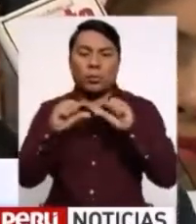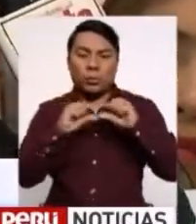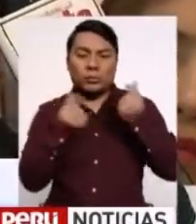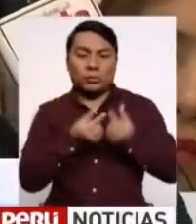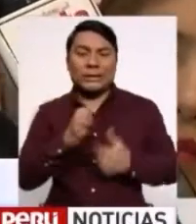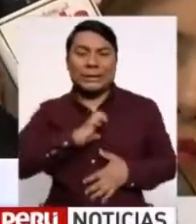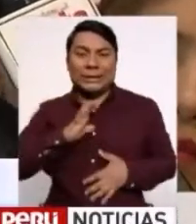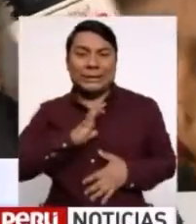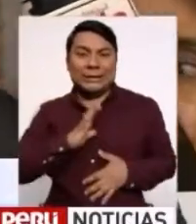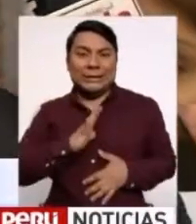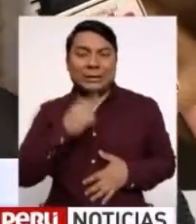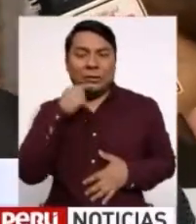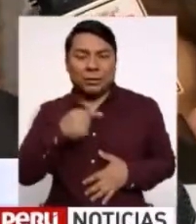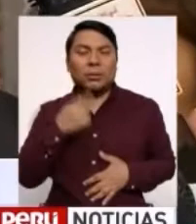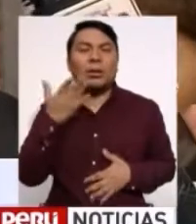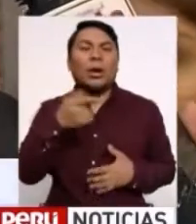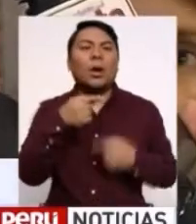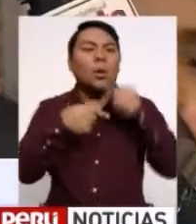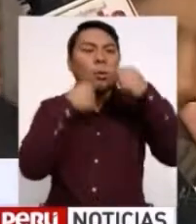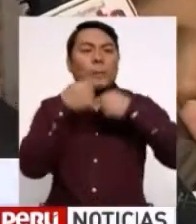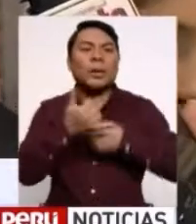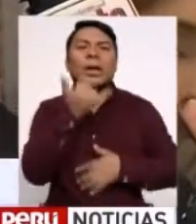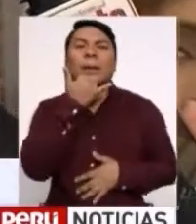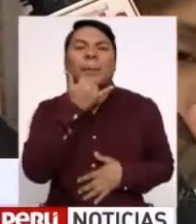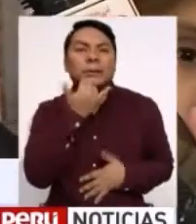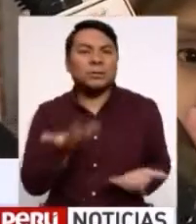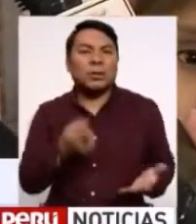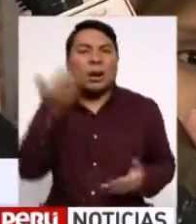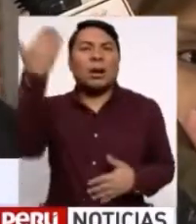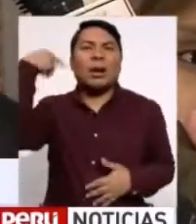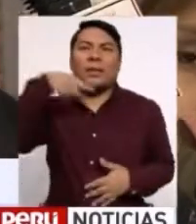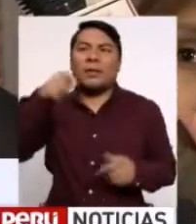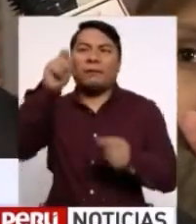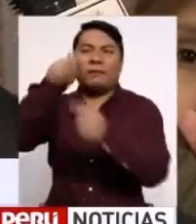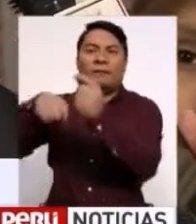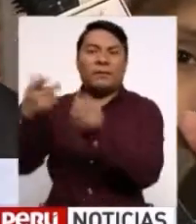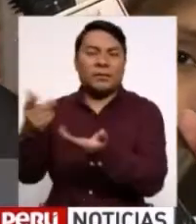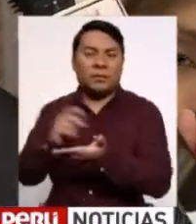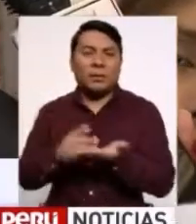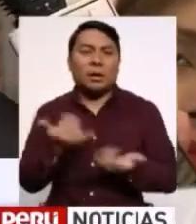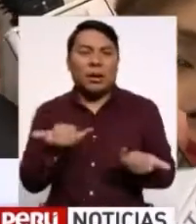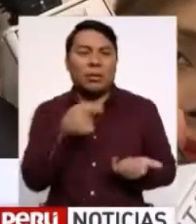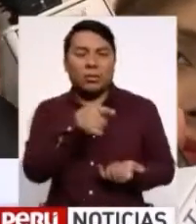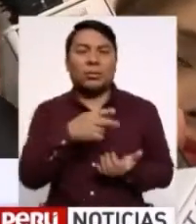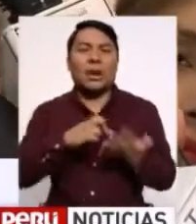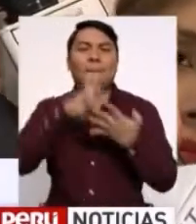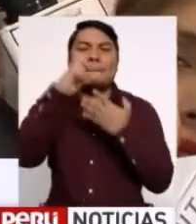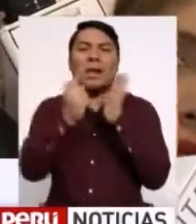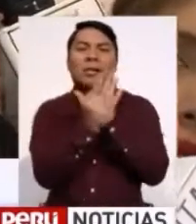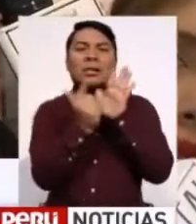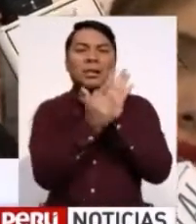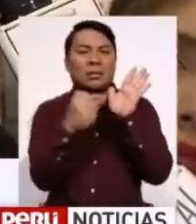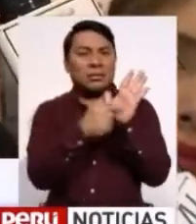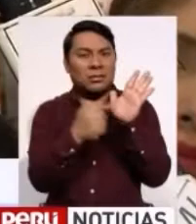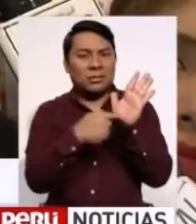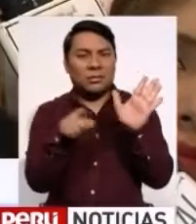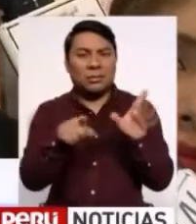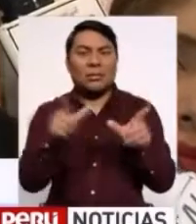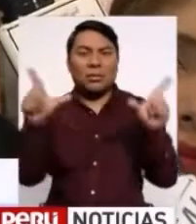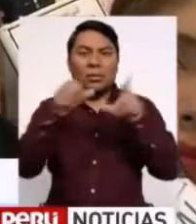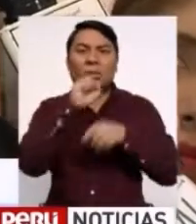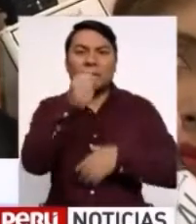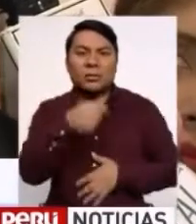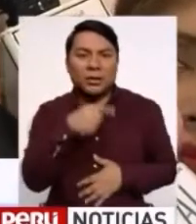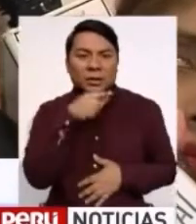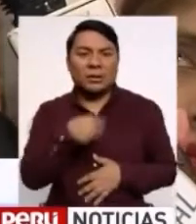así ocurrieron estos hechos y como ahora presenta un proyecto de ley precisamente en prensa que